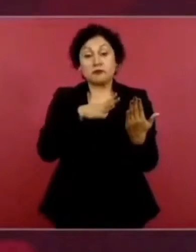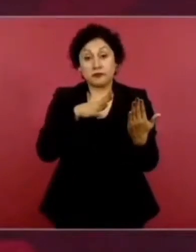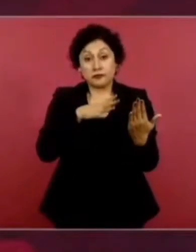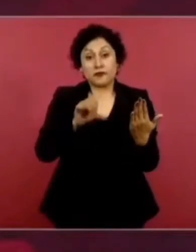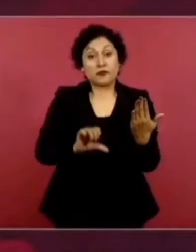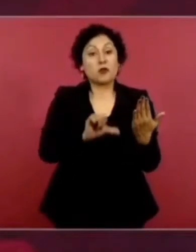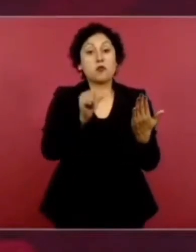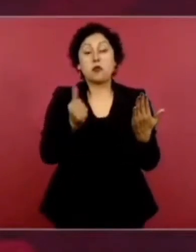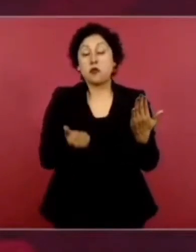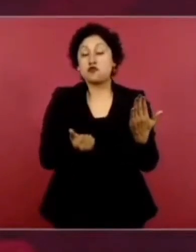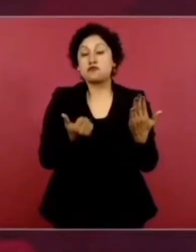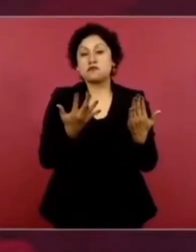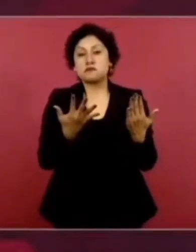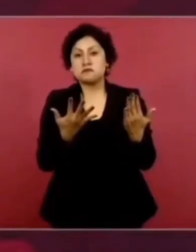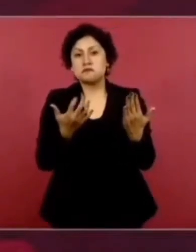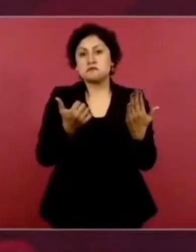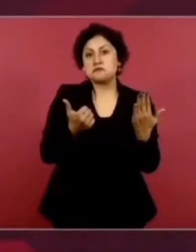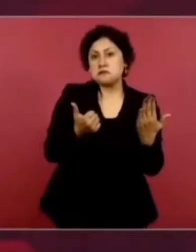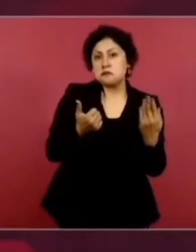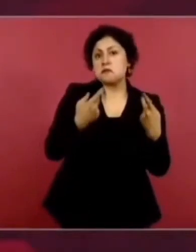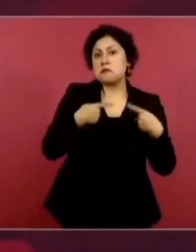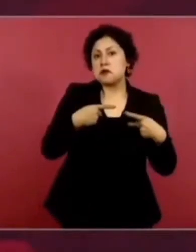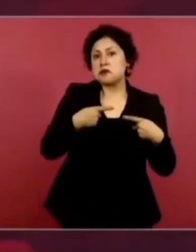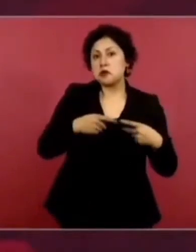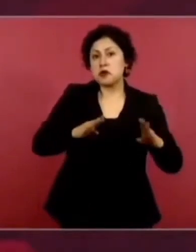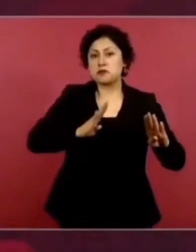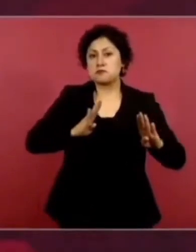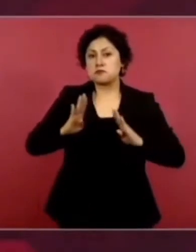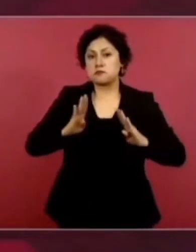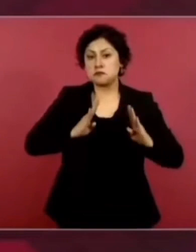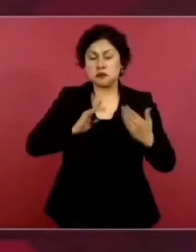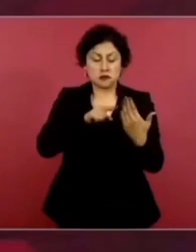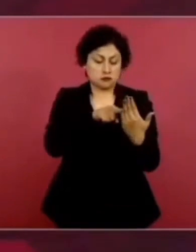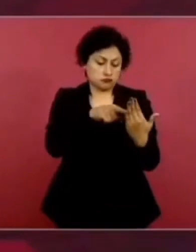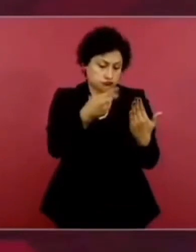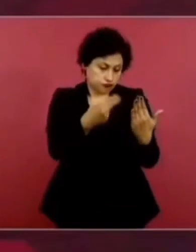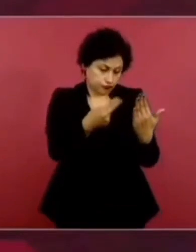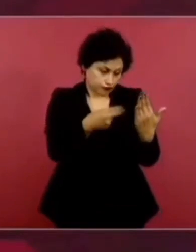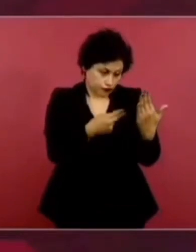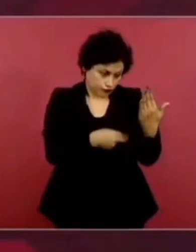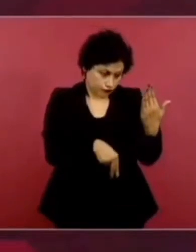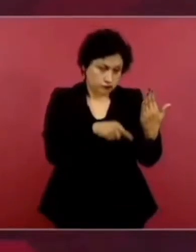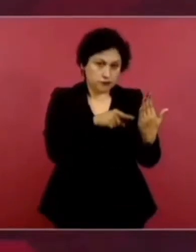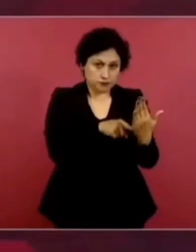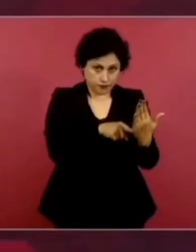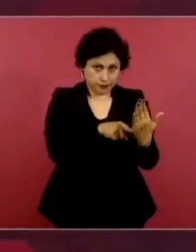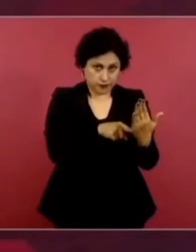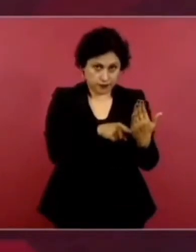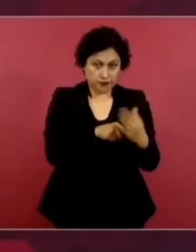6 militares en ese primer informe.